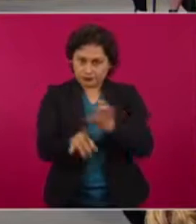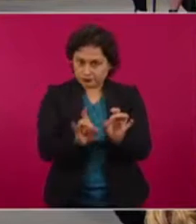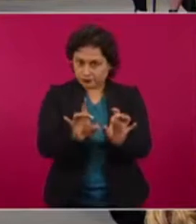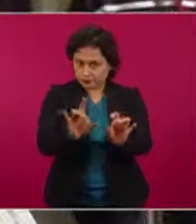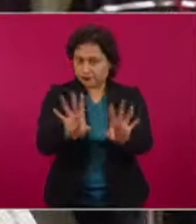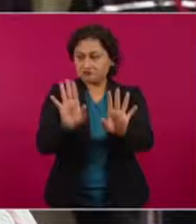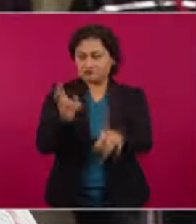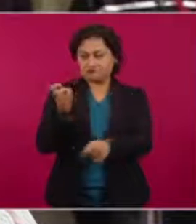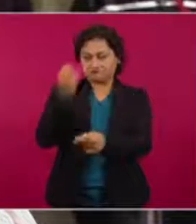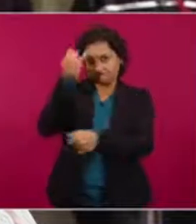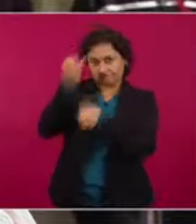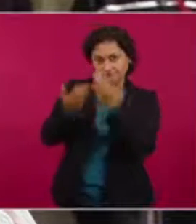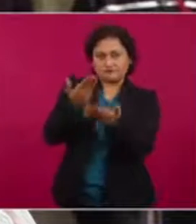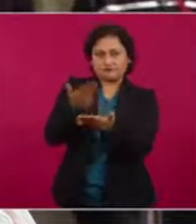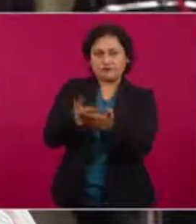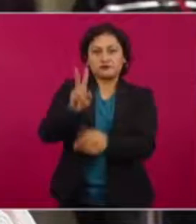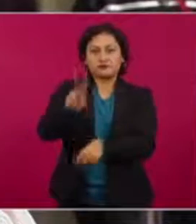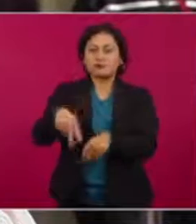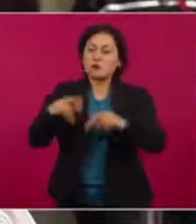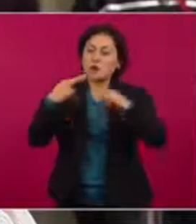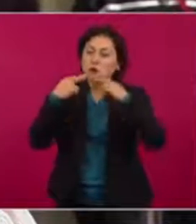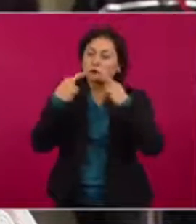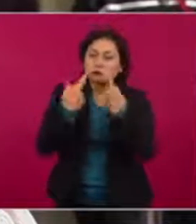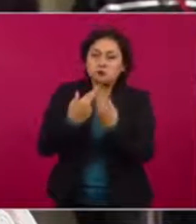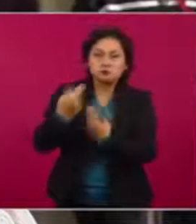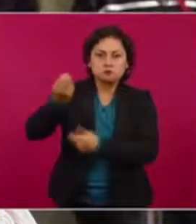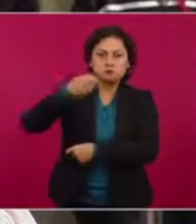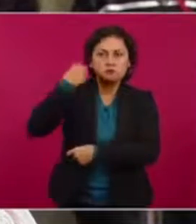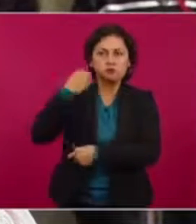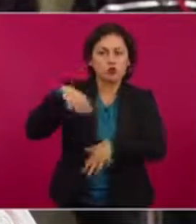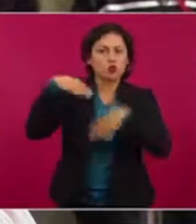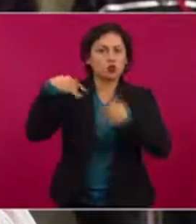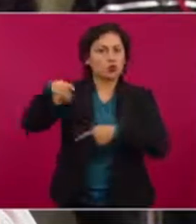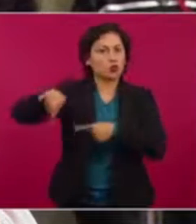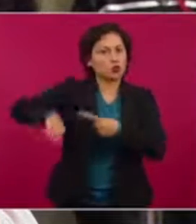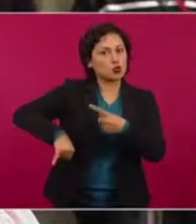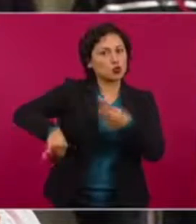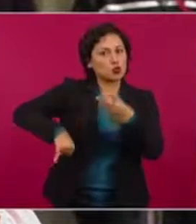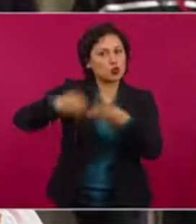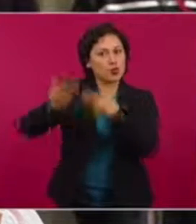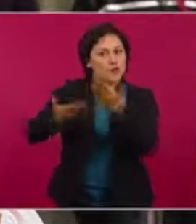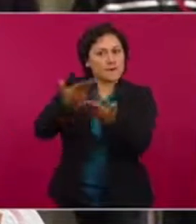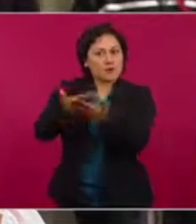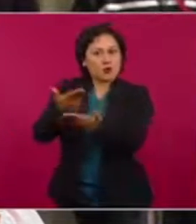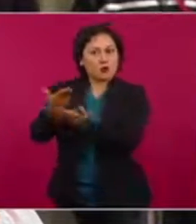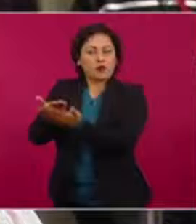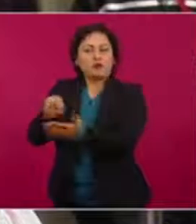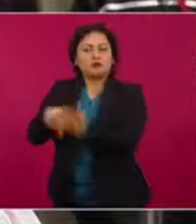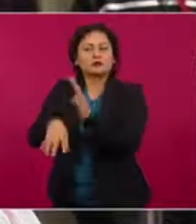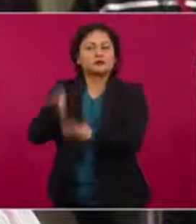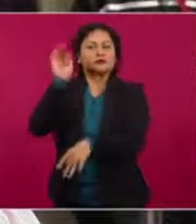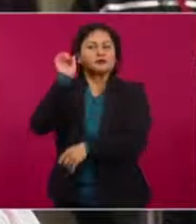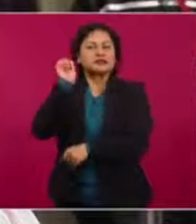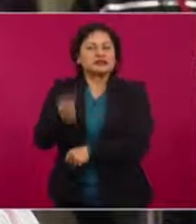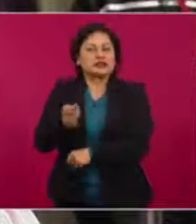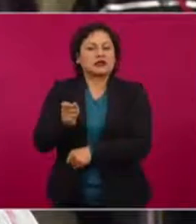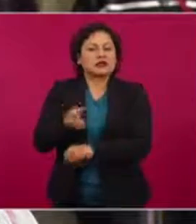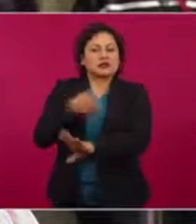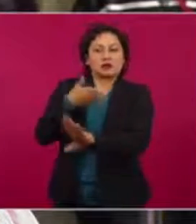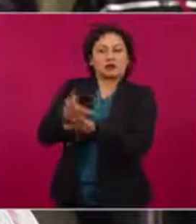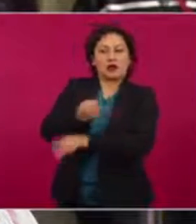interesantes y bueno, se conoce que la mayor parte de las agresiones pues vienen de funcionarios